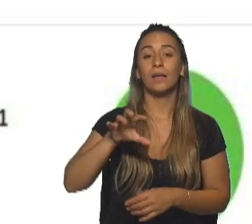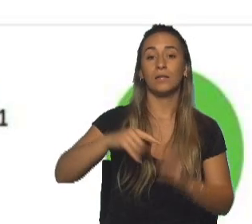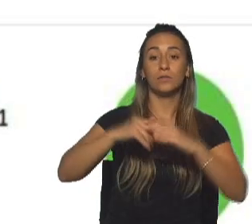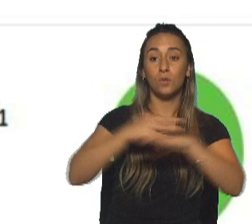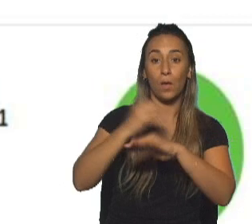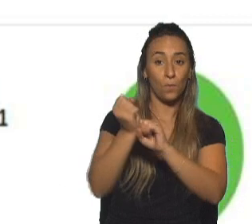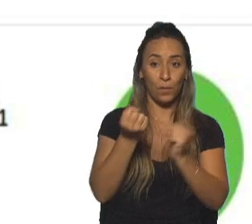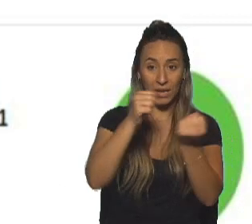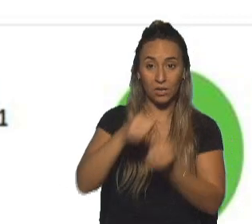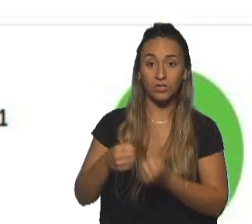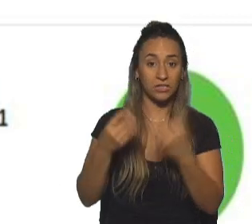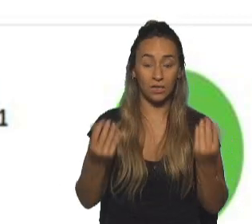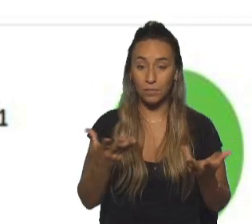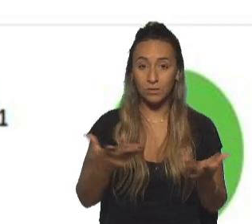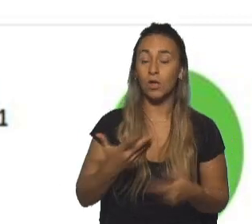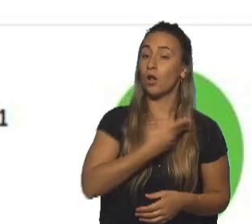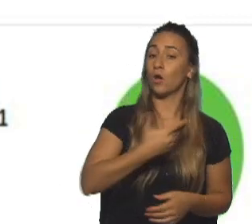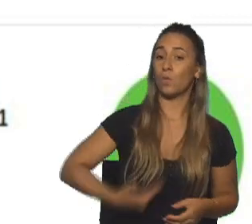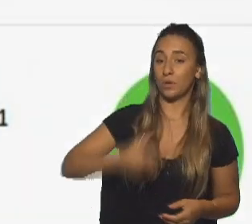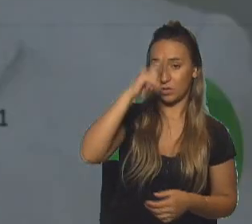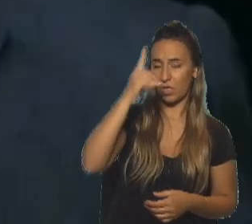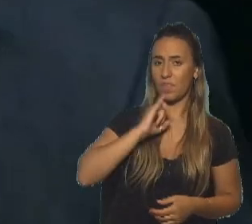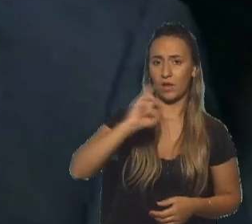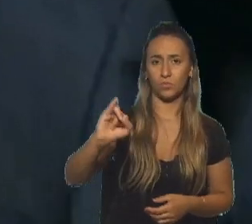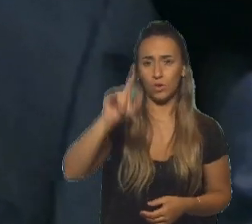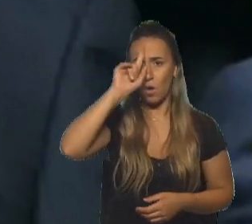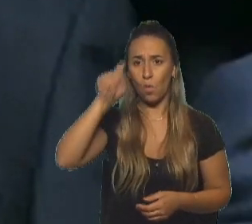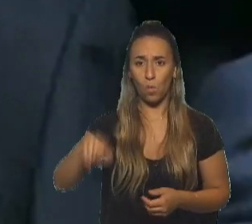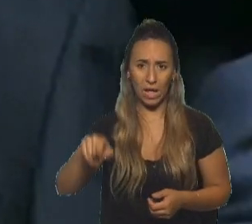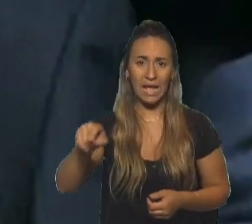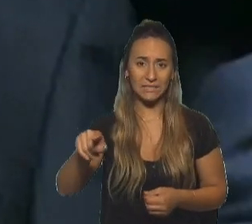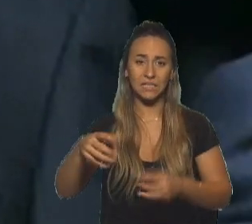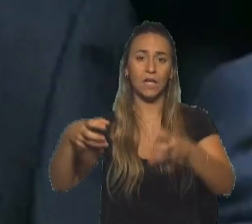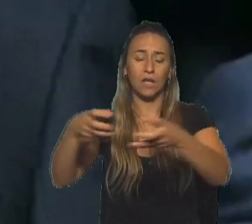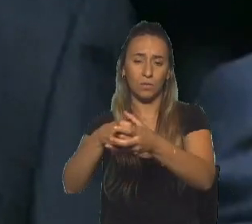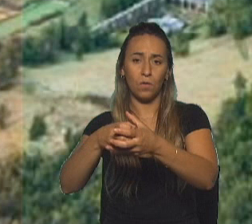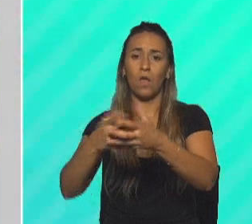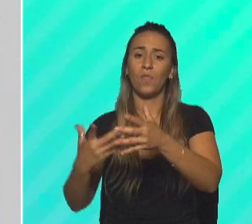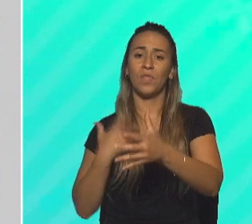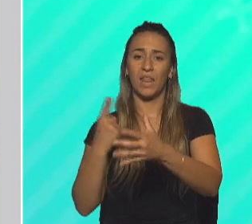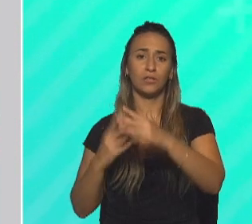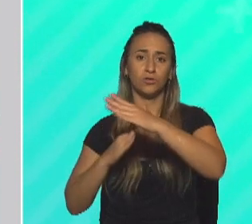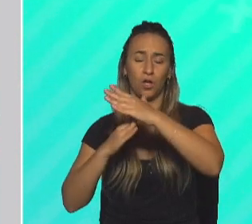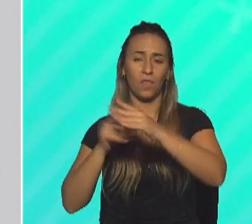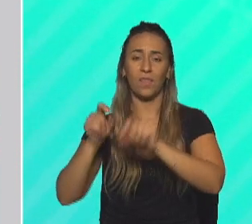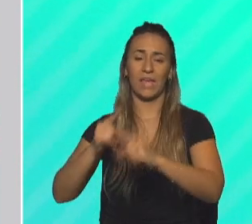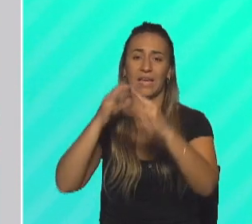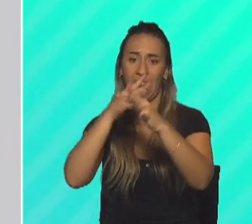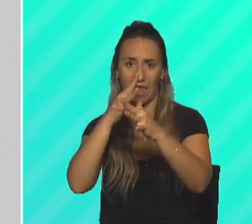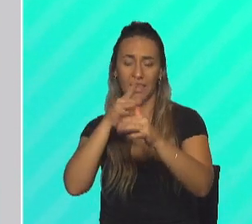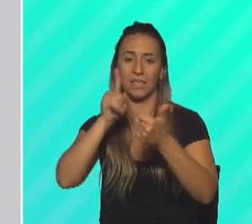concreto que el gobierno nacional denunció a los jueces federales, al CEO de Grupo Clarín y también a